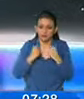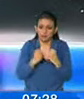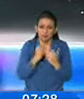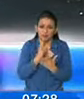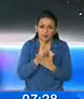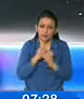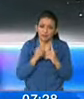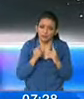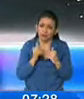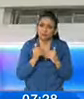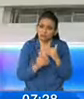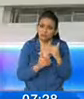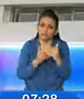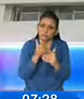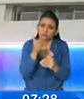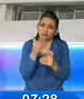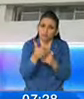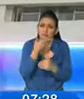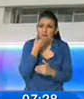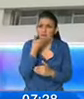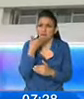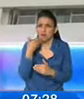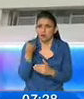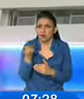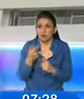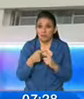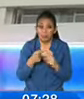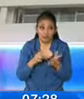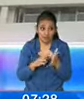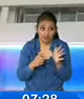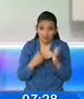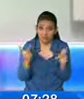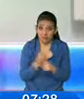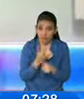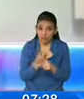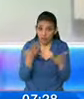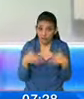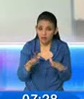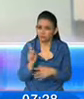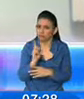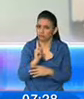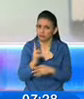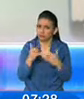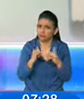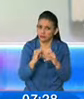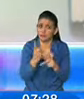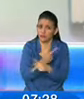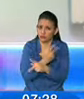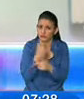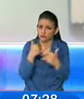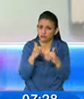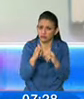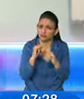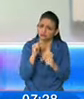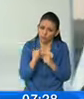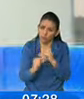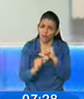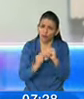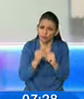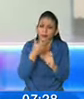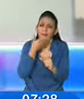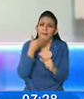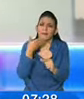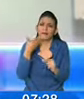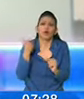ha progresado favorablemente, lo que no significa que está fuera de peligro. A la fecha, la mayoría de sus lesiones han tenido una evolución